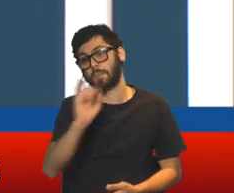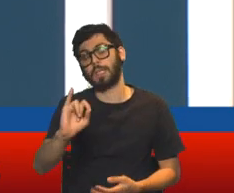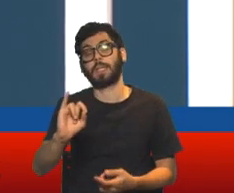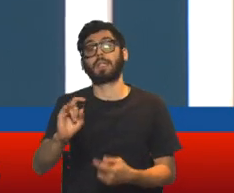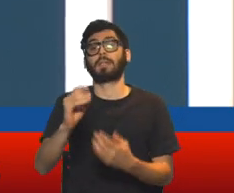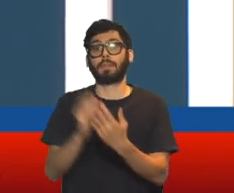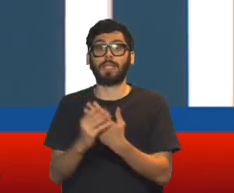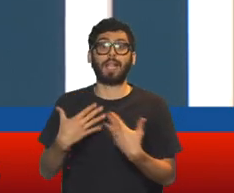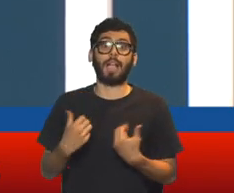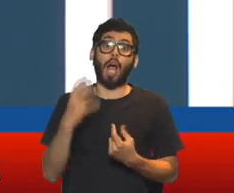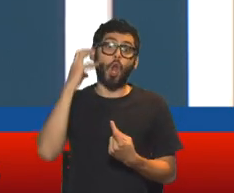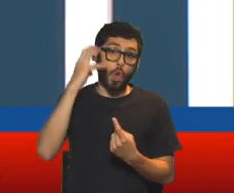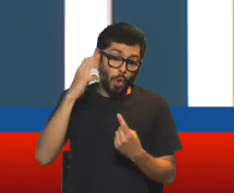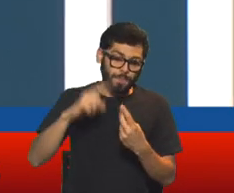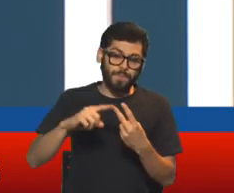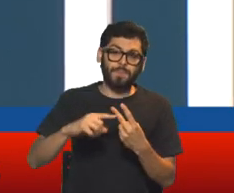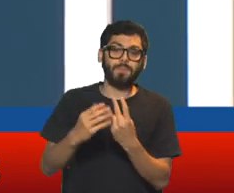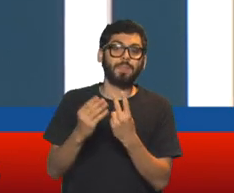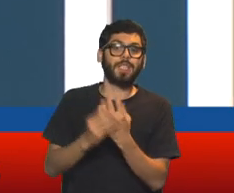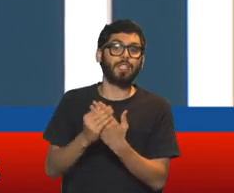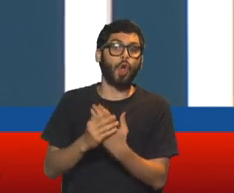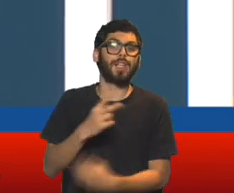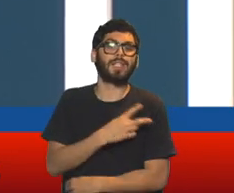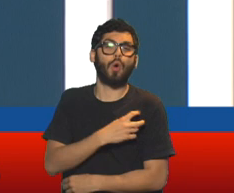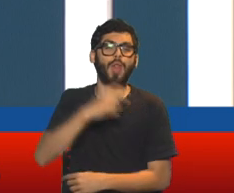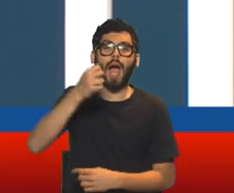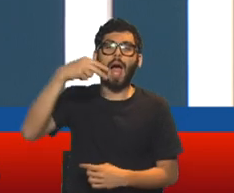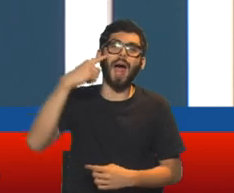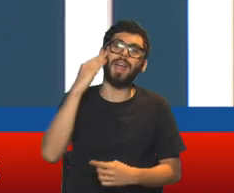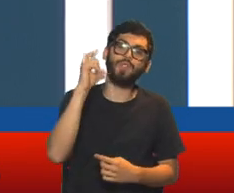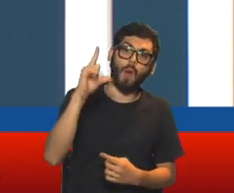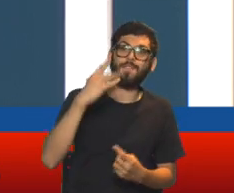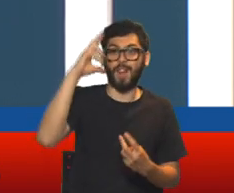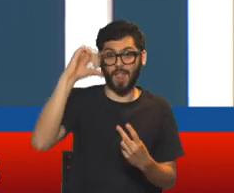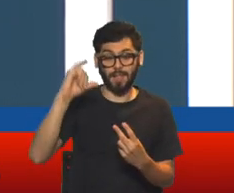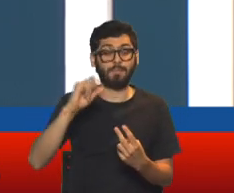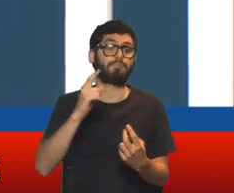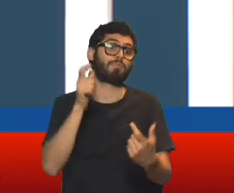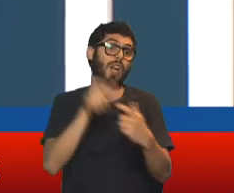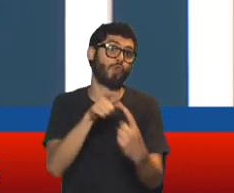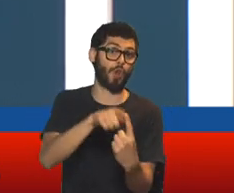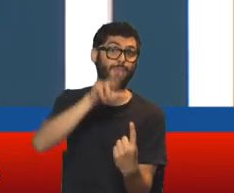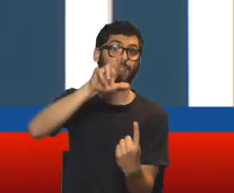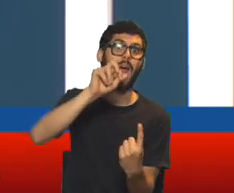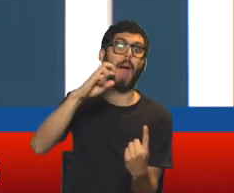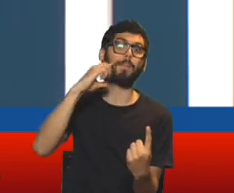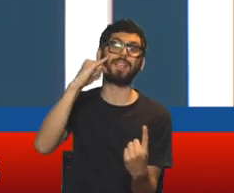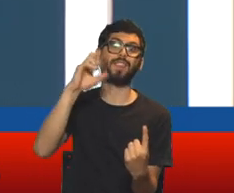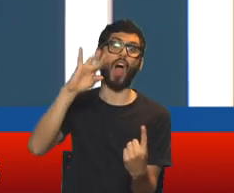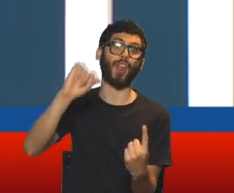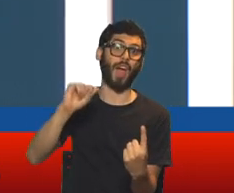Salud, Carla Bisotti, el ministro de Seguridad, Aníbal Fernández, con el titular de la AFA y con Sergio Rapisarda, el presidente de Vélez. Le